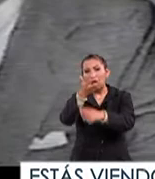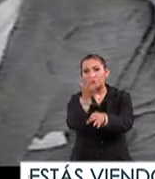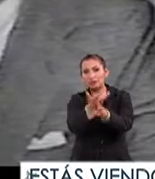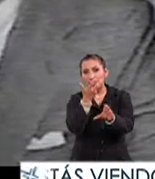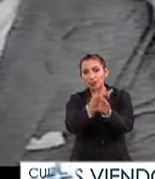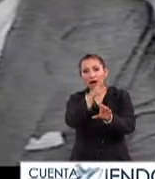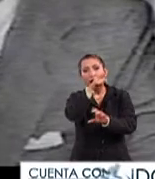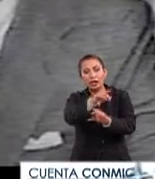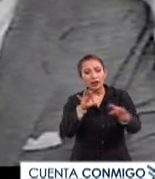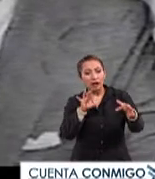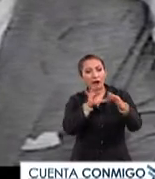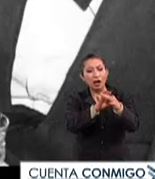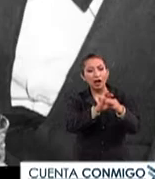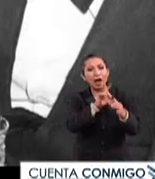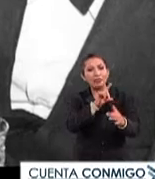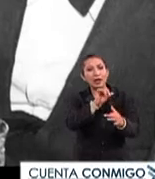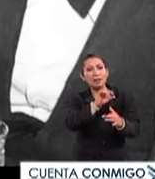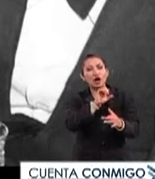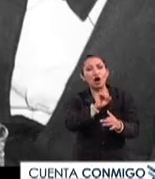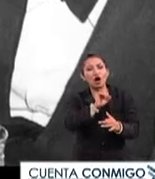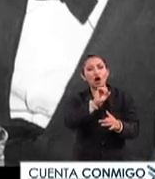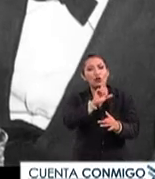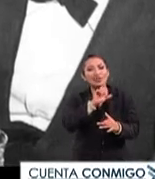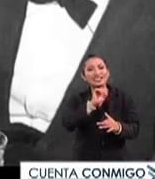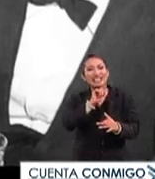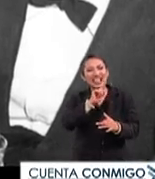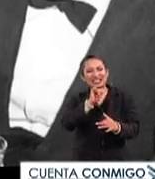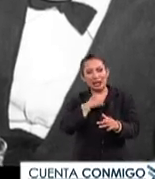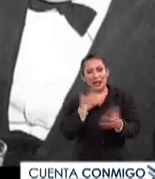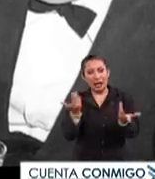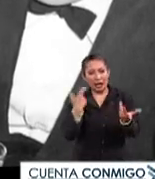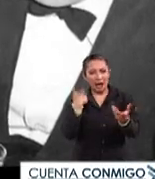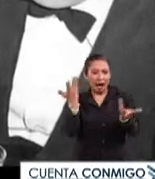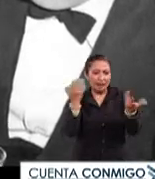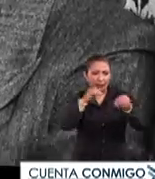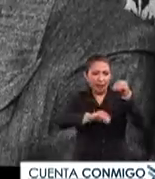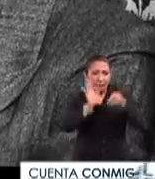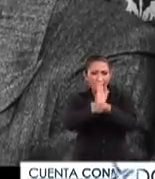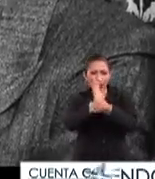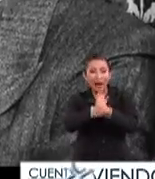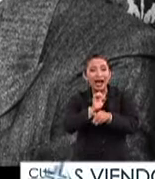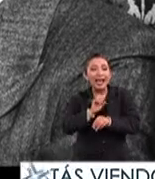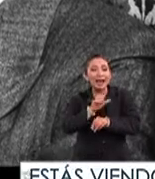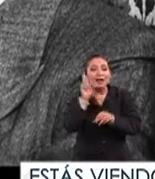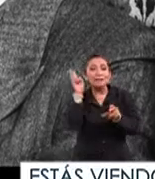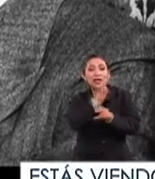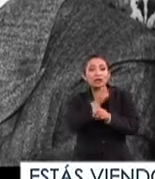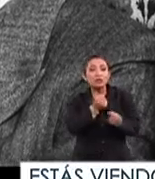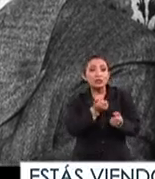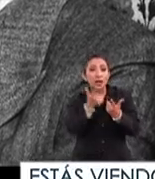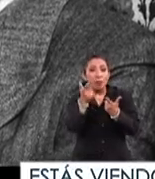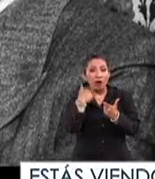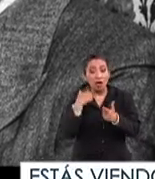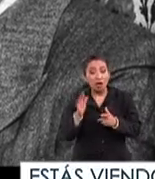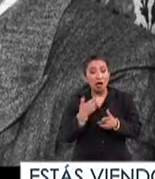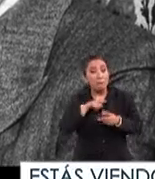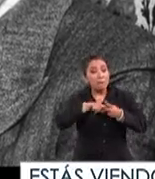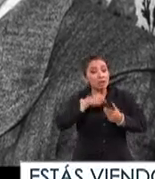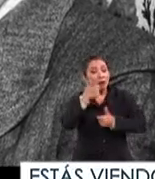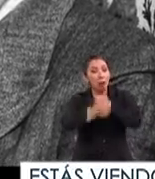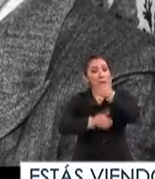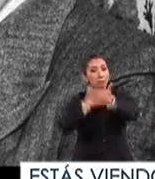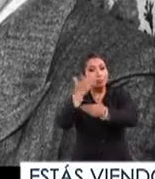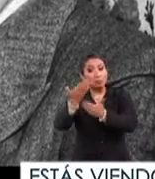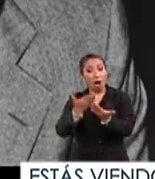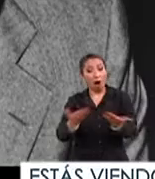Unidos, donde, asociado con David O. Selznick, productor de Lo que el viento se llevó, consolidaría su carrera y se convertiría